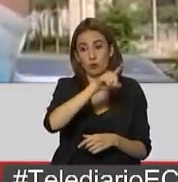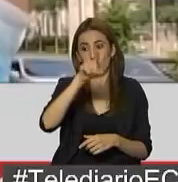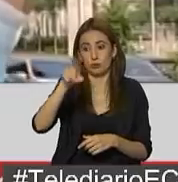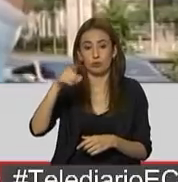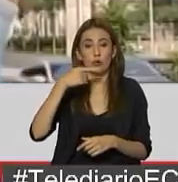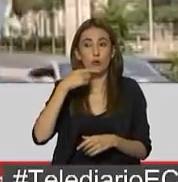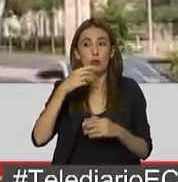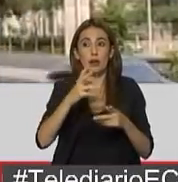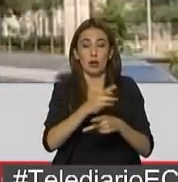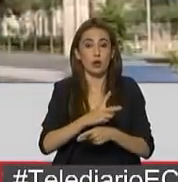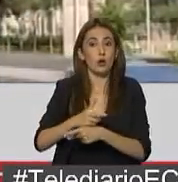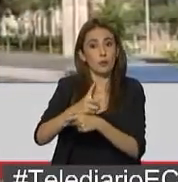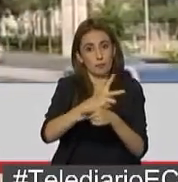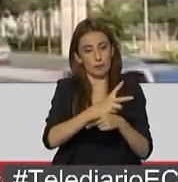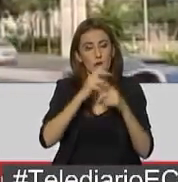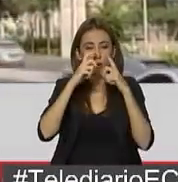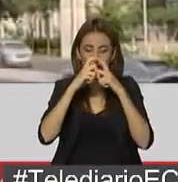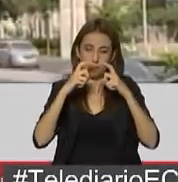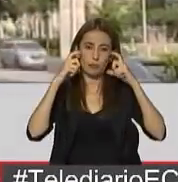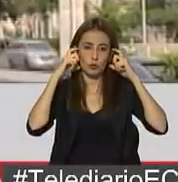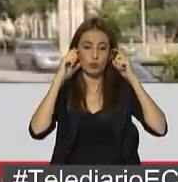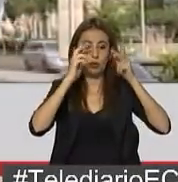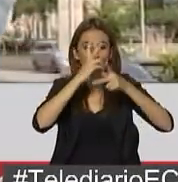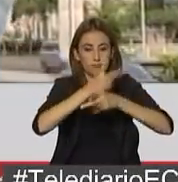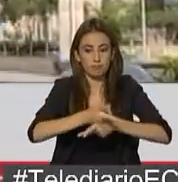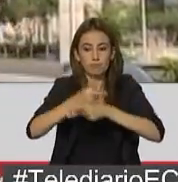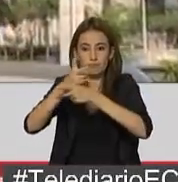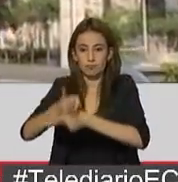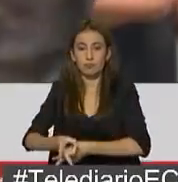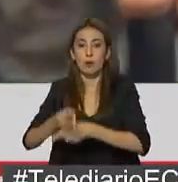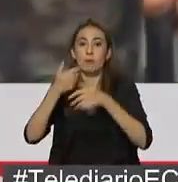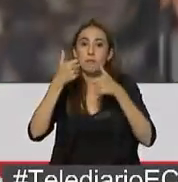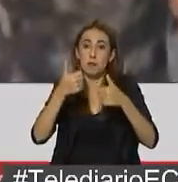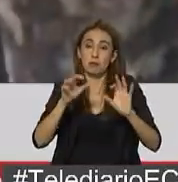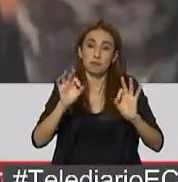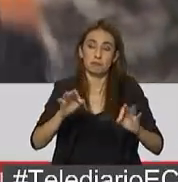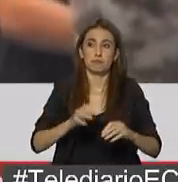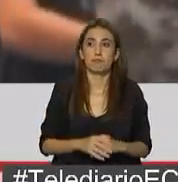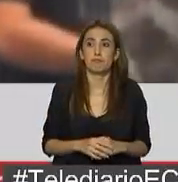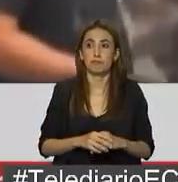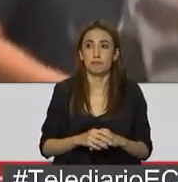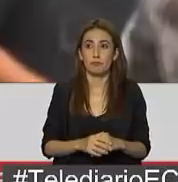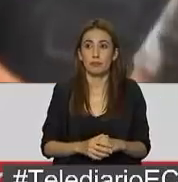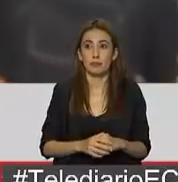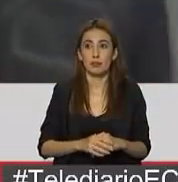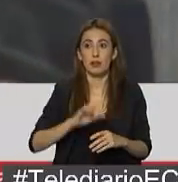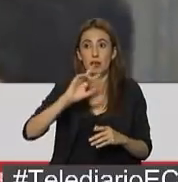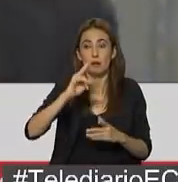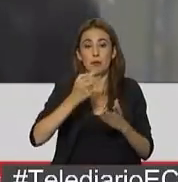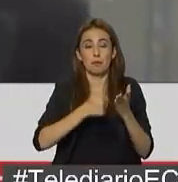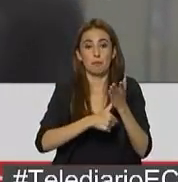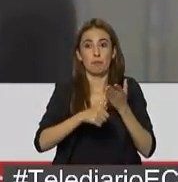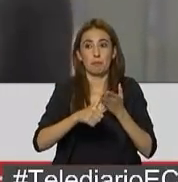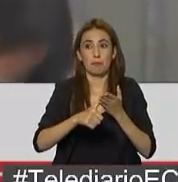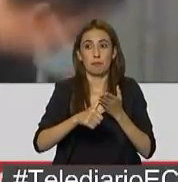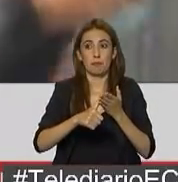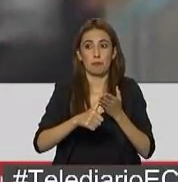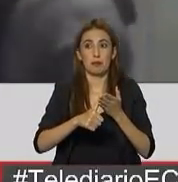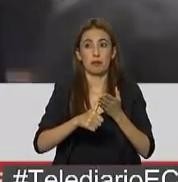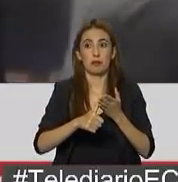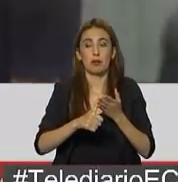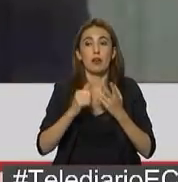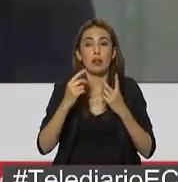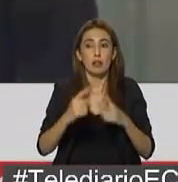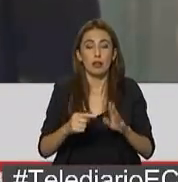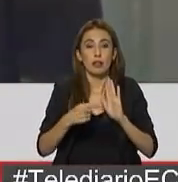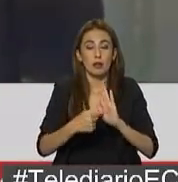se protege adecuadamente, entonces debería estar todo bien. Mientras que la viceprimera ministra china, Sun Chunlan, instó